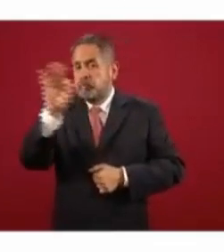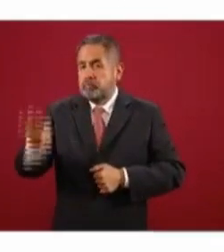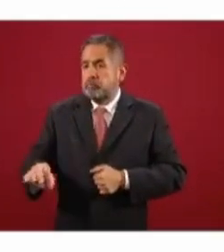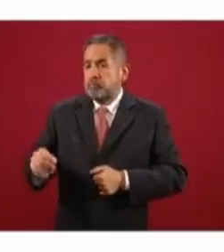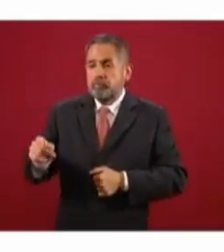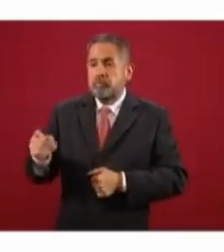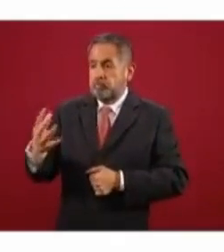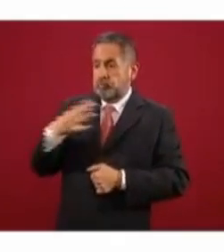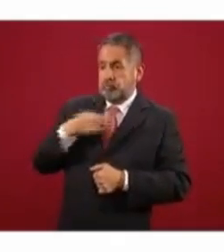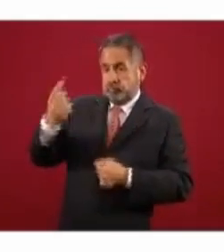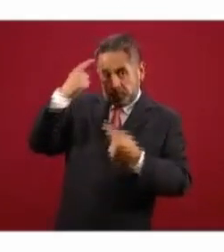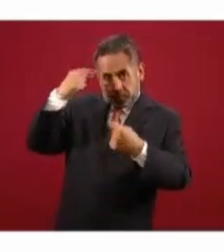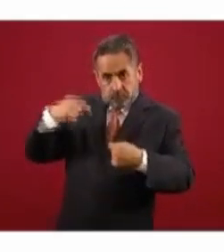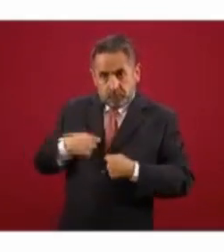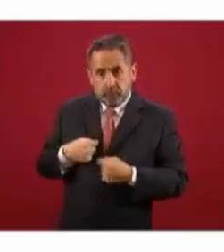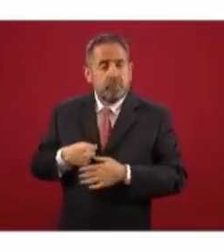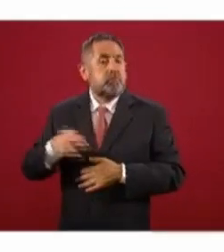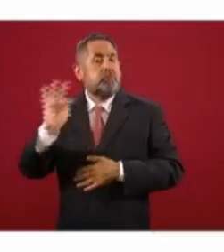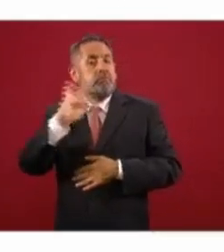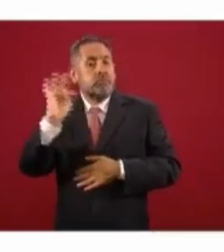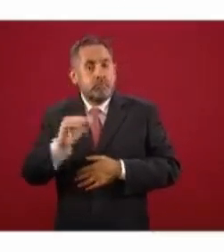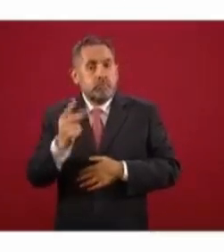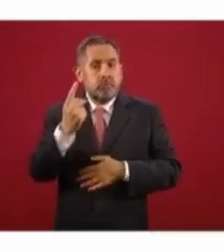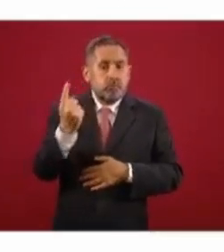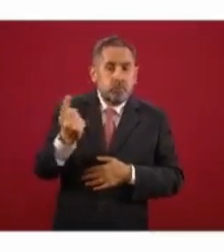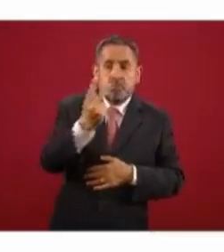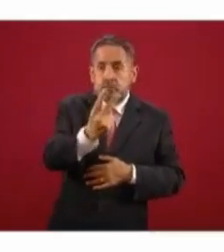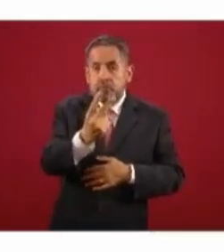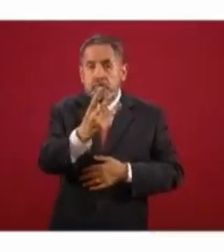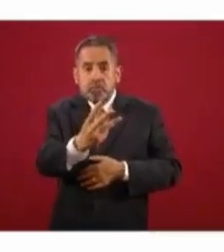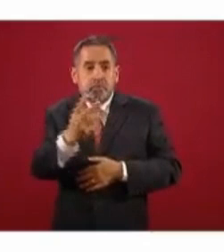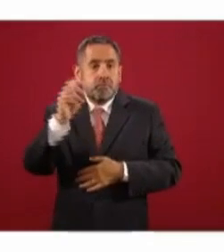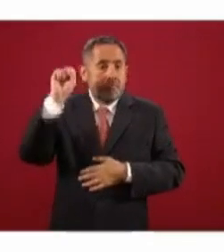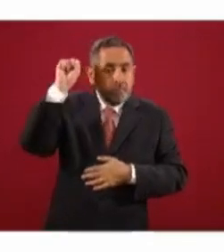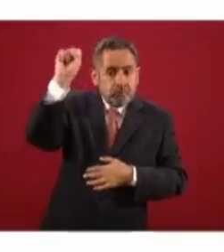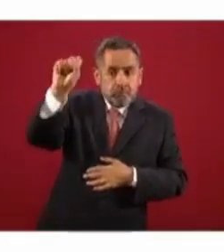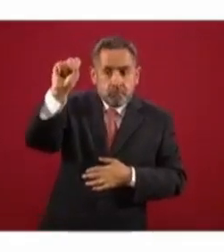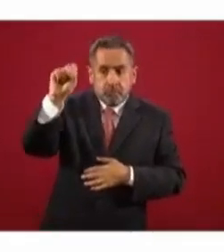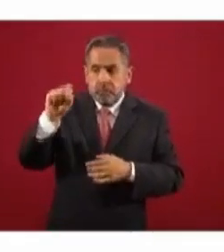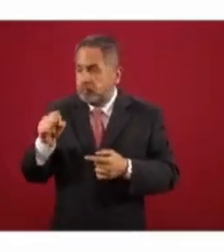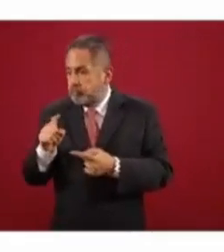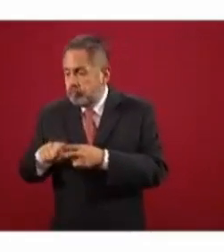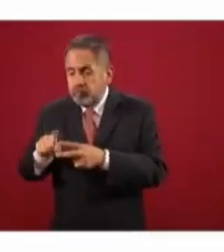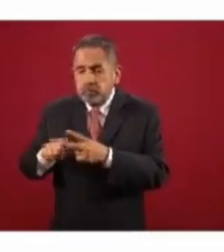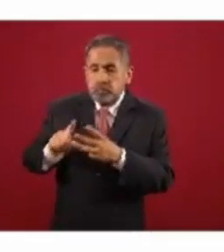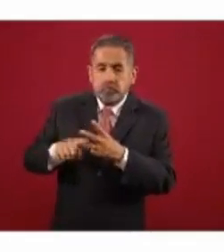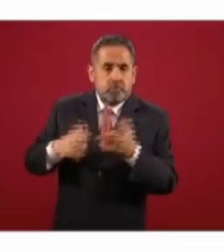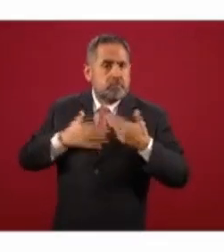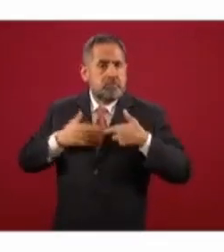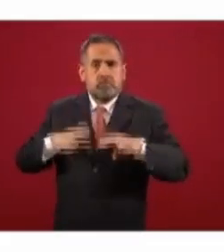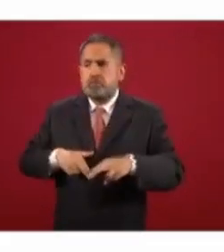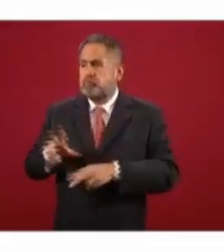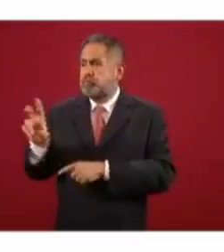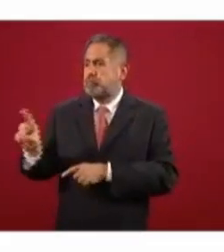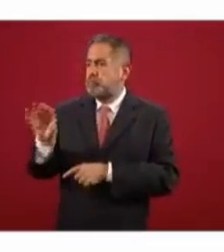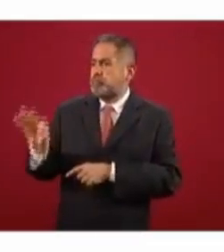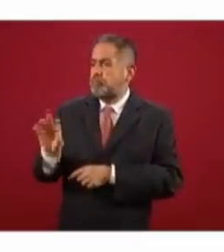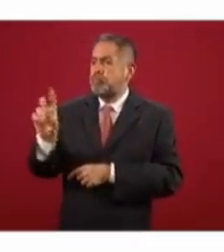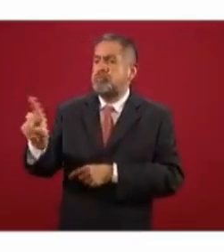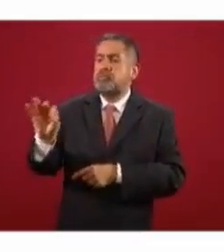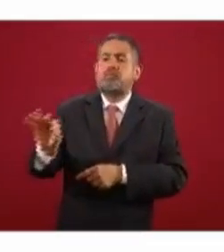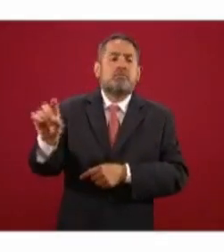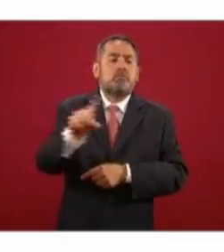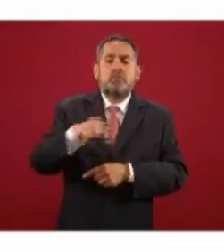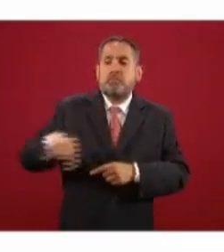el caso en el que existan dos sindicatos o más que acrediten a la autoridad que representan por lo menos al 30% de